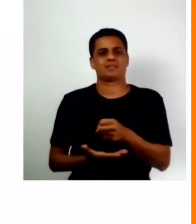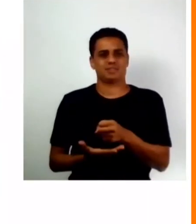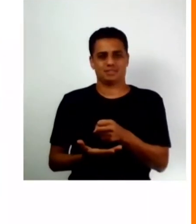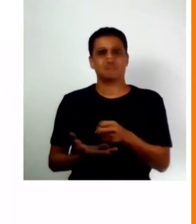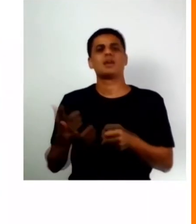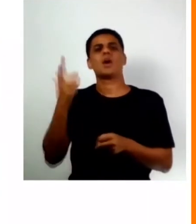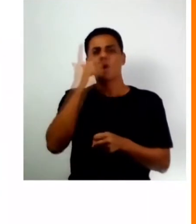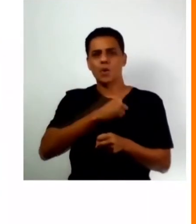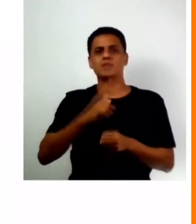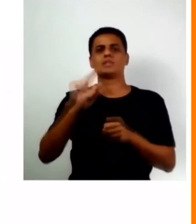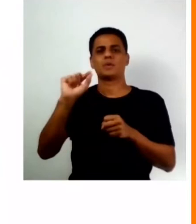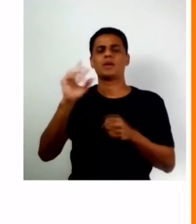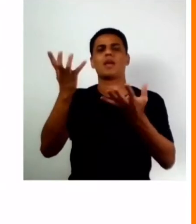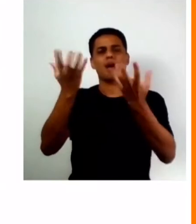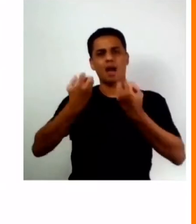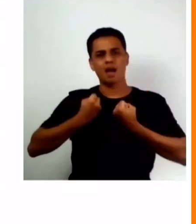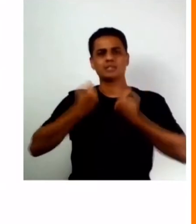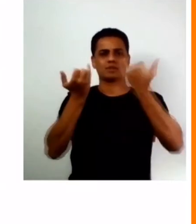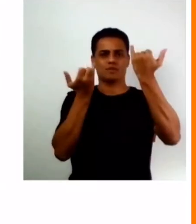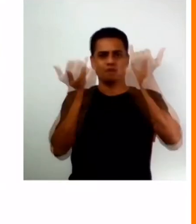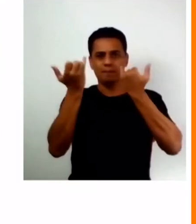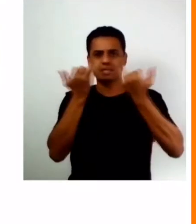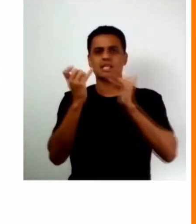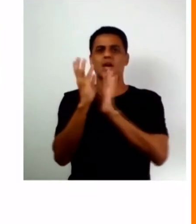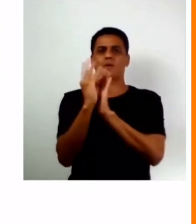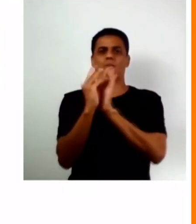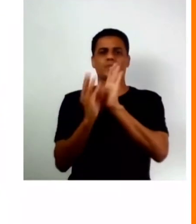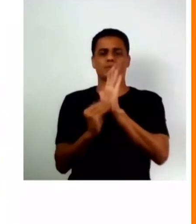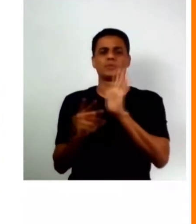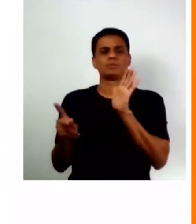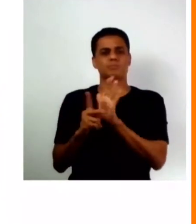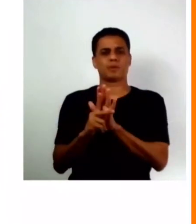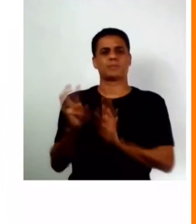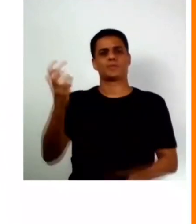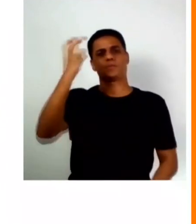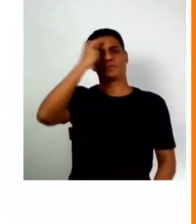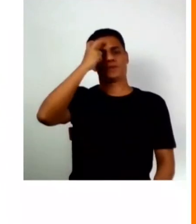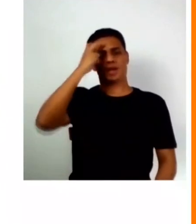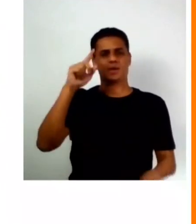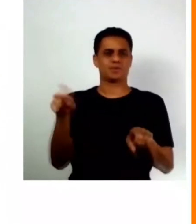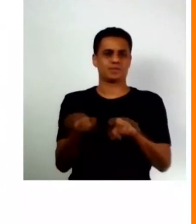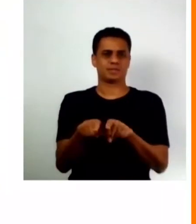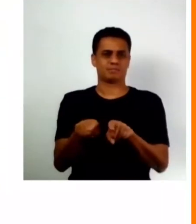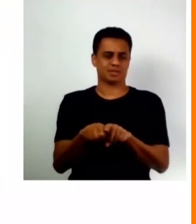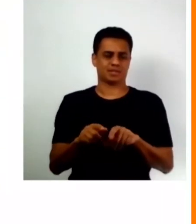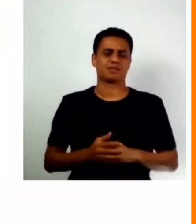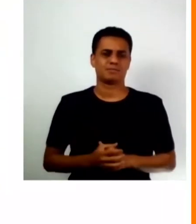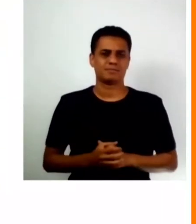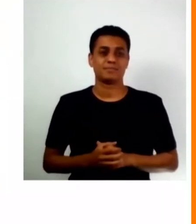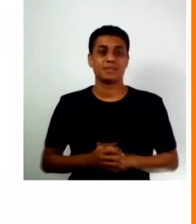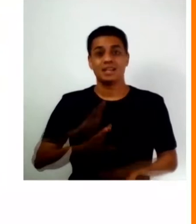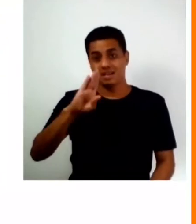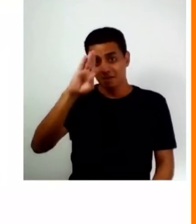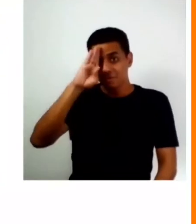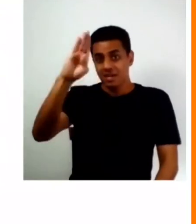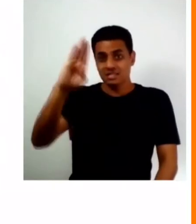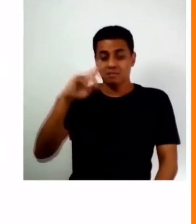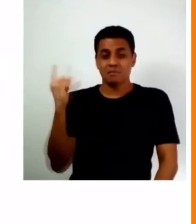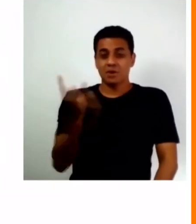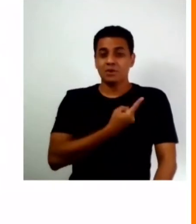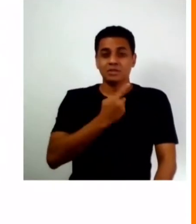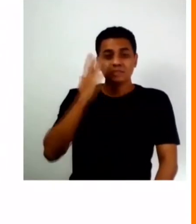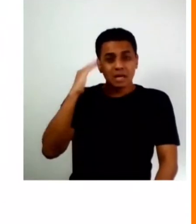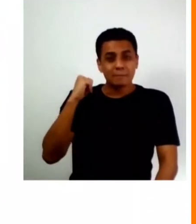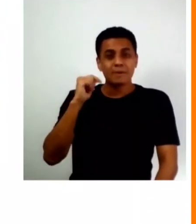e aos contenidos culturales. Digo isto, por exemplo, pero, sobre todo, tamén as dificultades que han tenido algunas